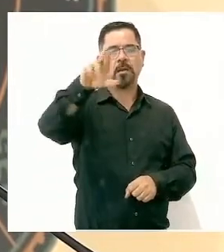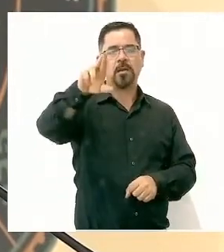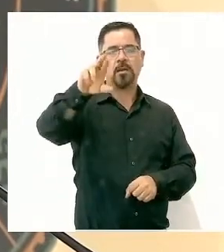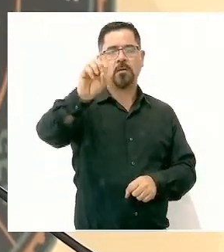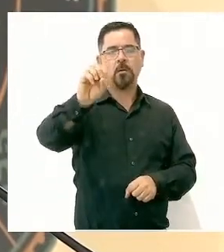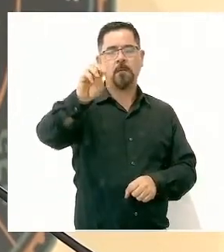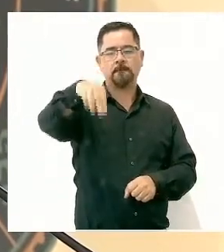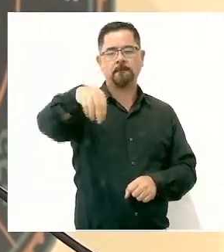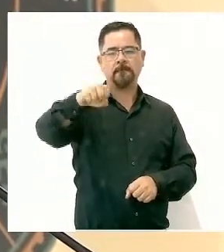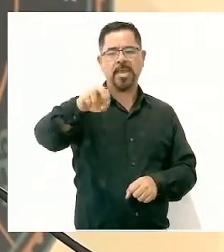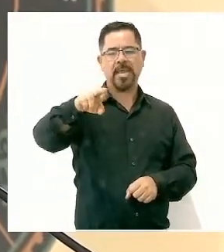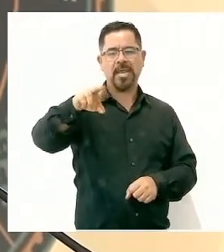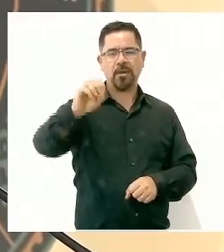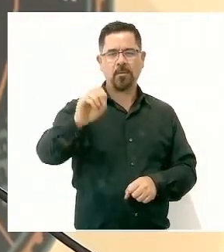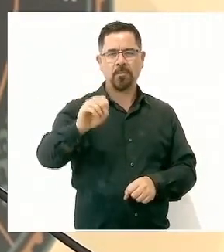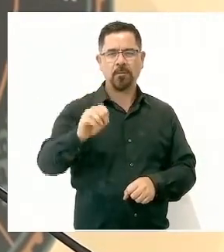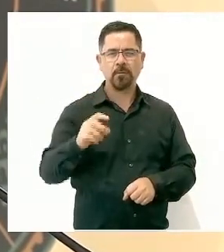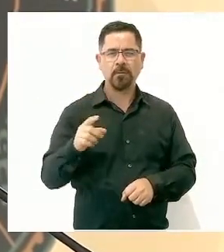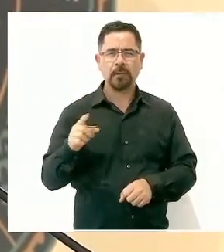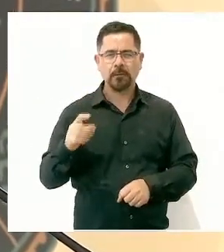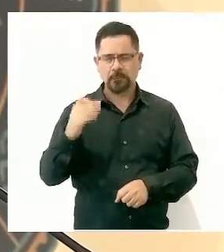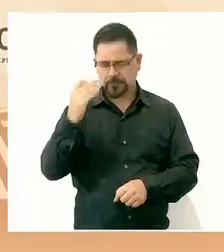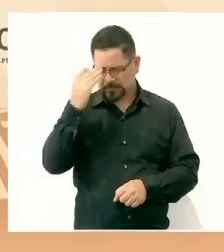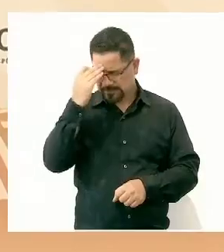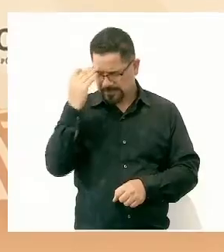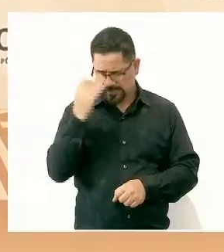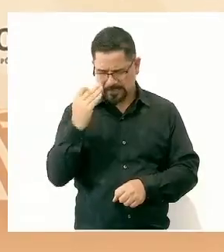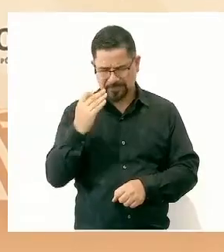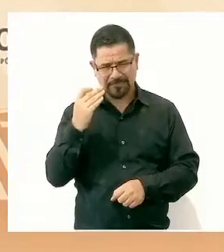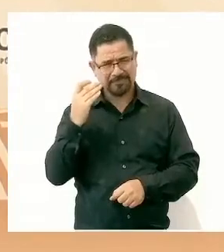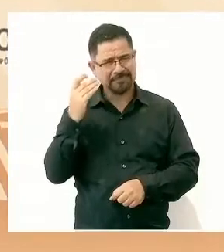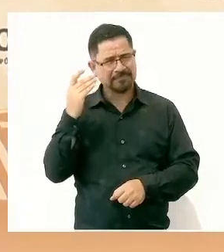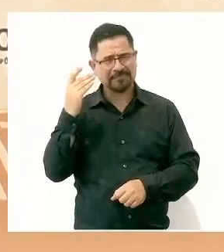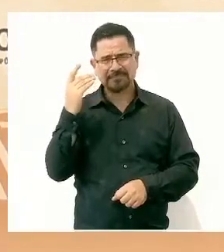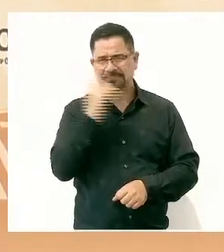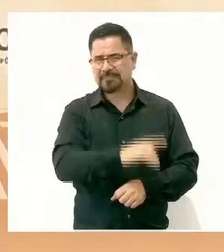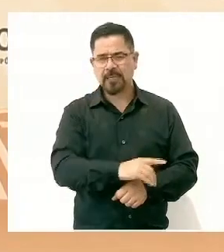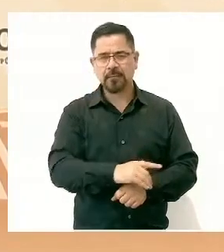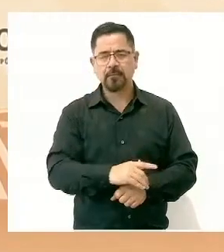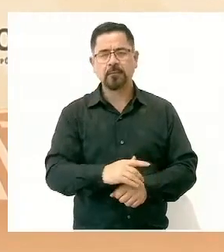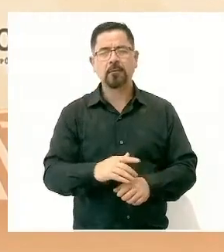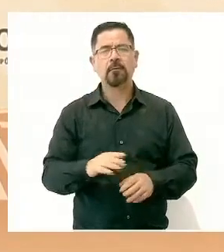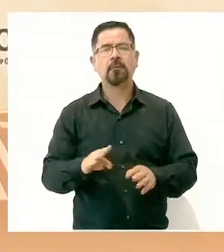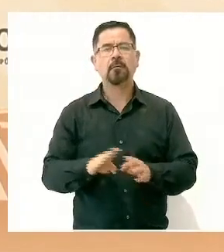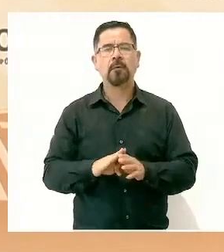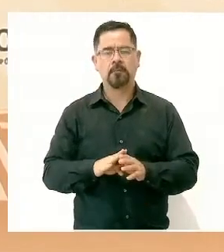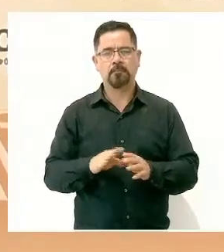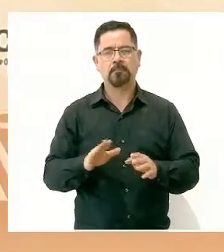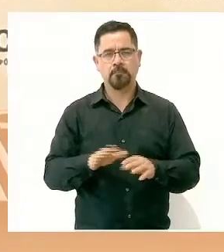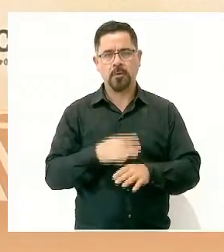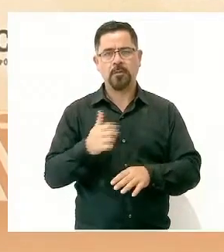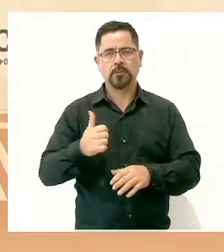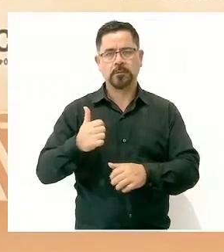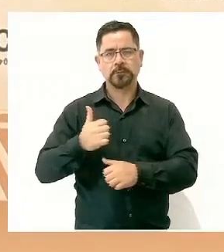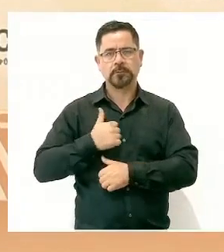Este infame operativo consistió en el envío de soldados de